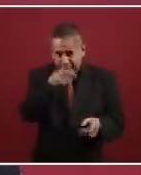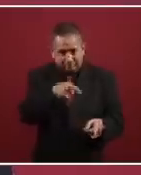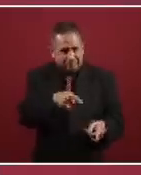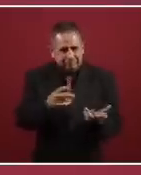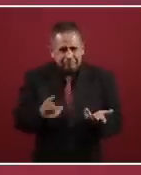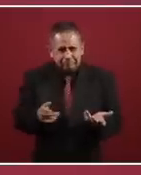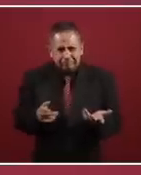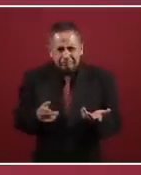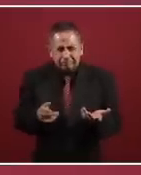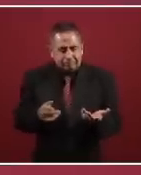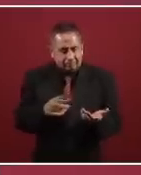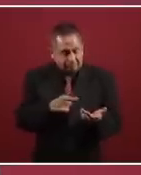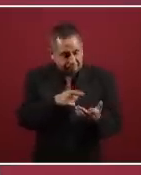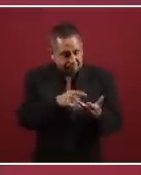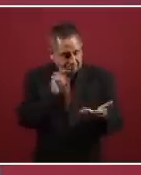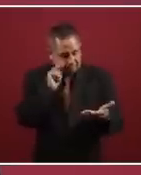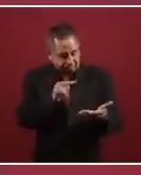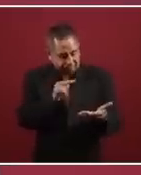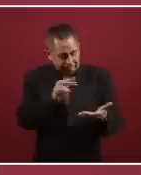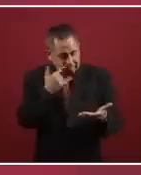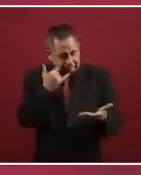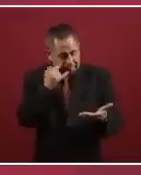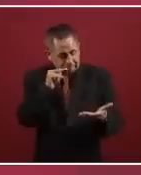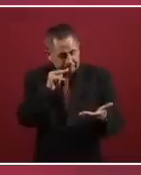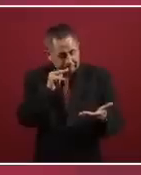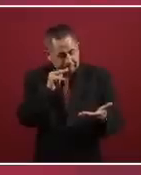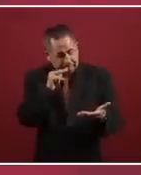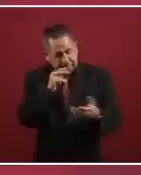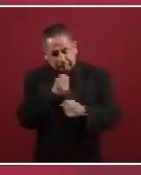por poco y me quedo dormido.